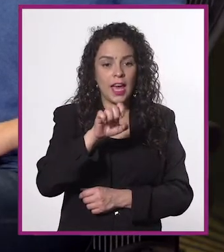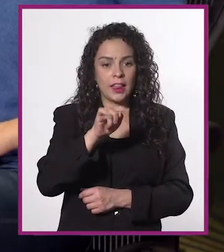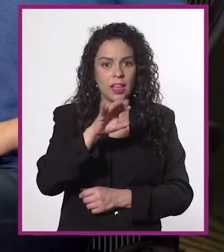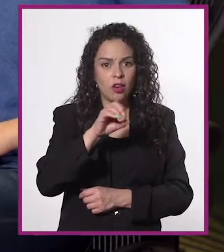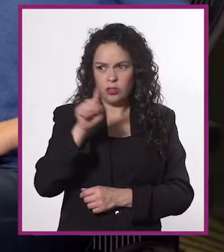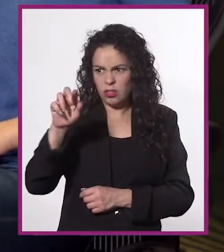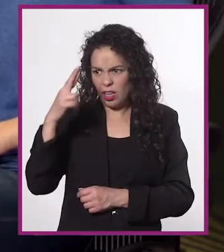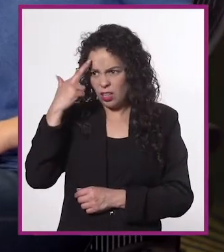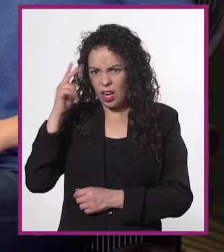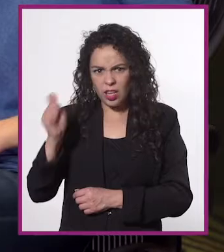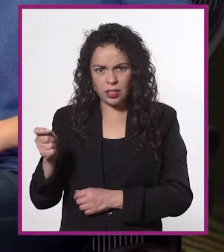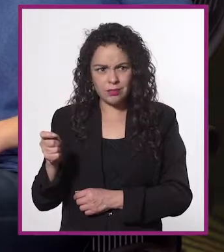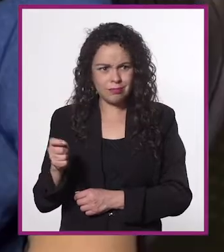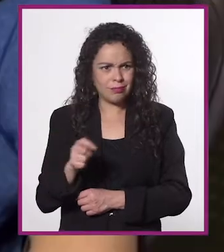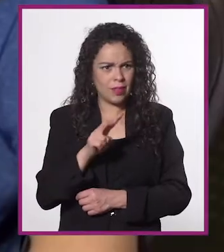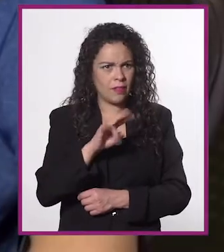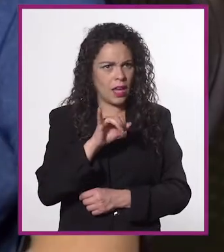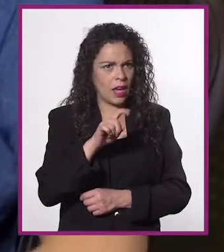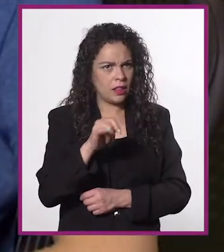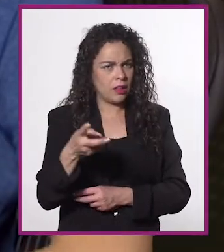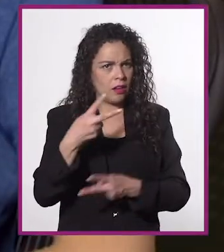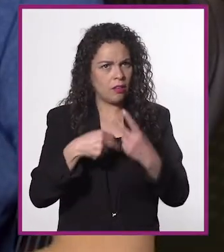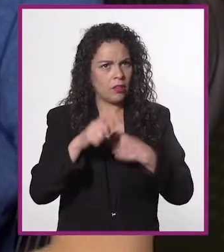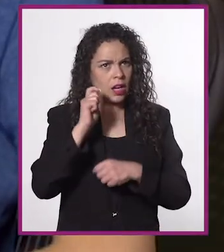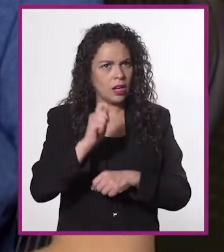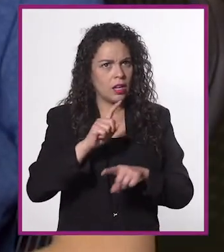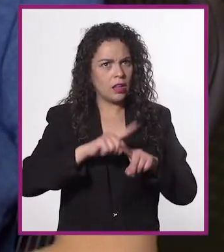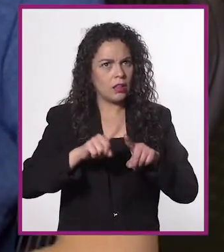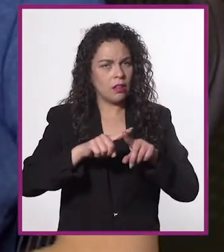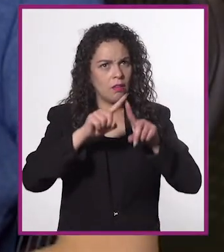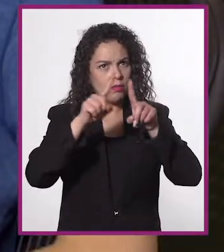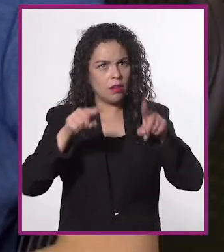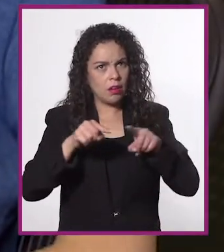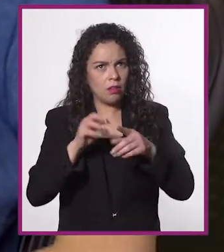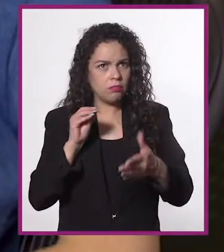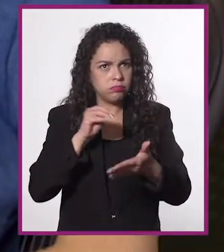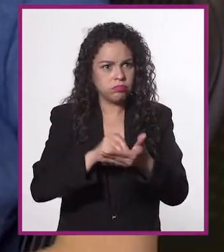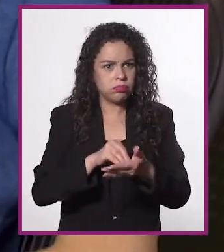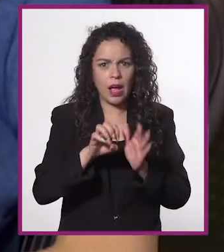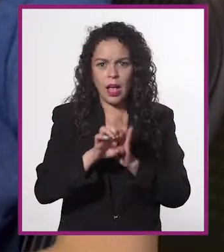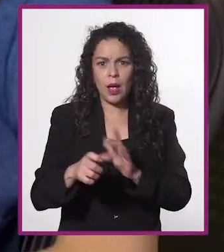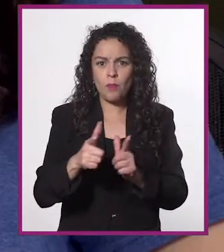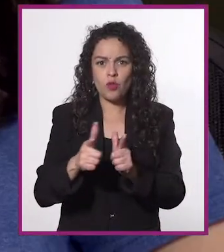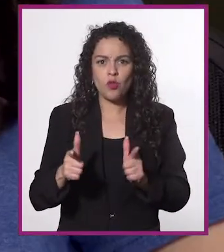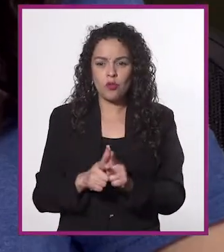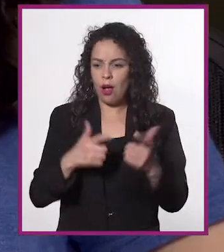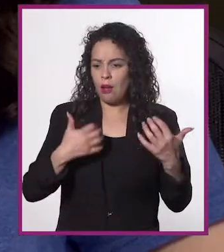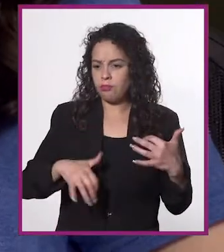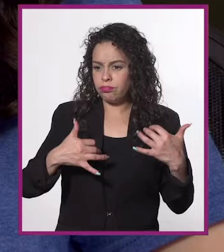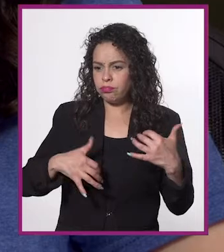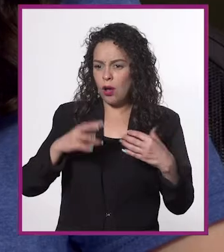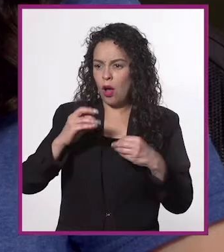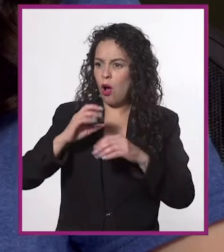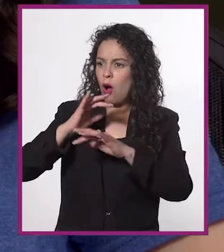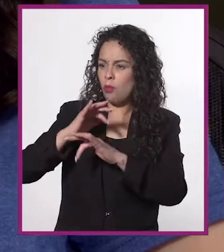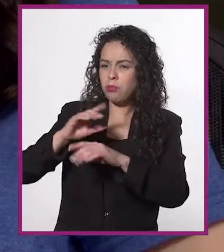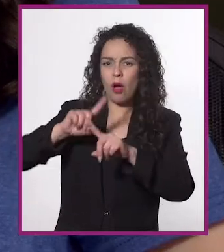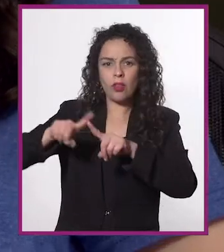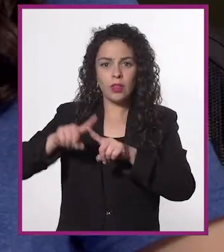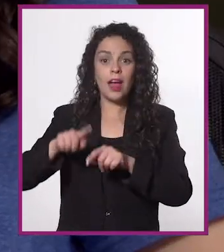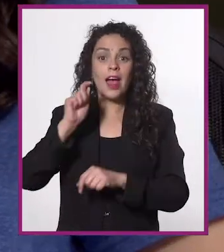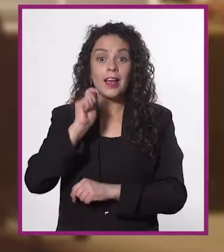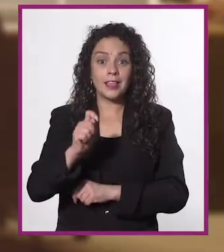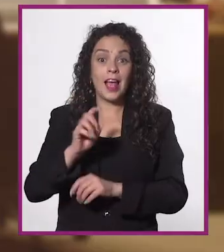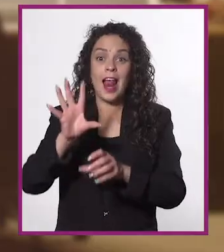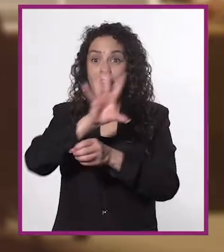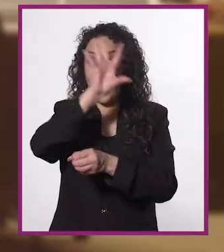extradiegéticos. ¿Sí se acuerda cuáles son? El sonido diegético proviene de elementos a cuadro, como un grupo tocando en una escena de una